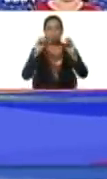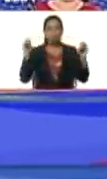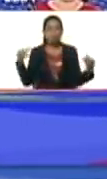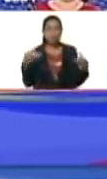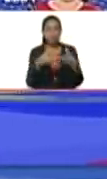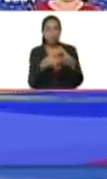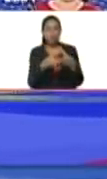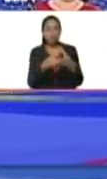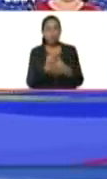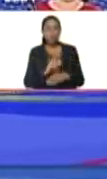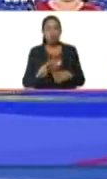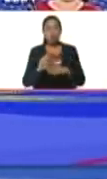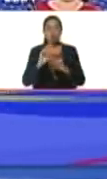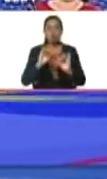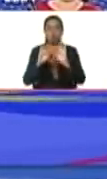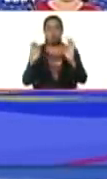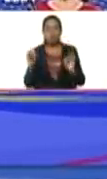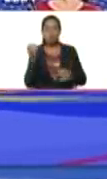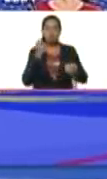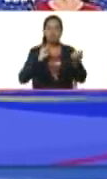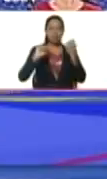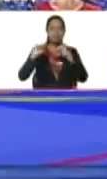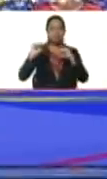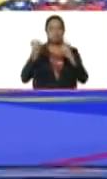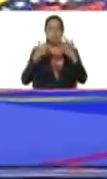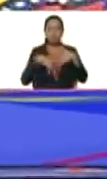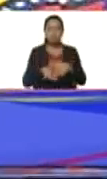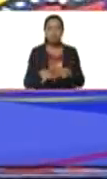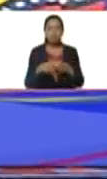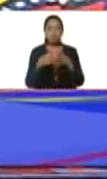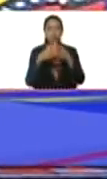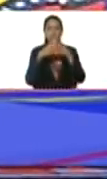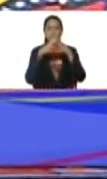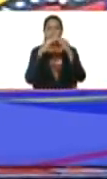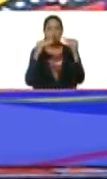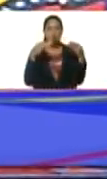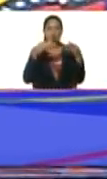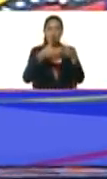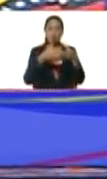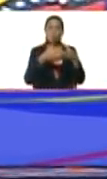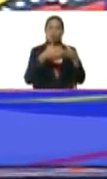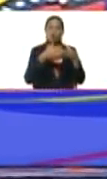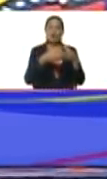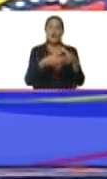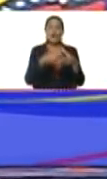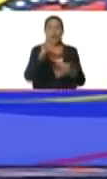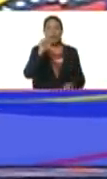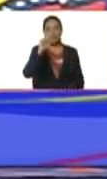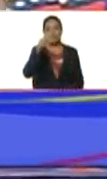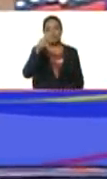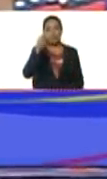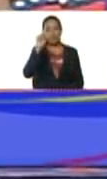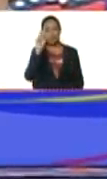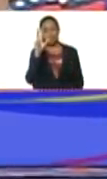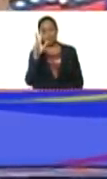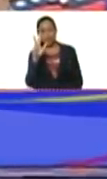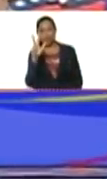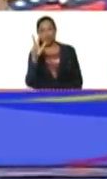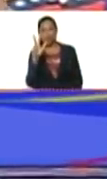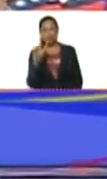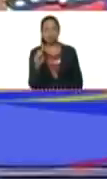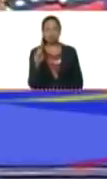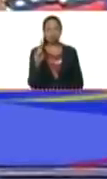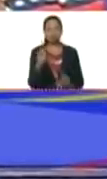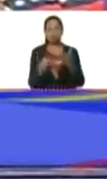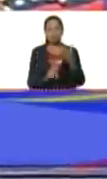unidades populares de defensa integral, a todo el SP3, para que tengamos 1000 oídos, 1000 ojos en las